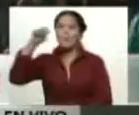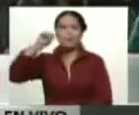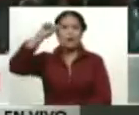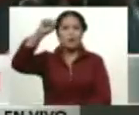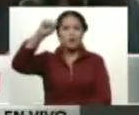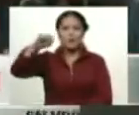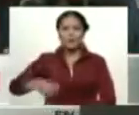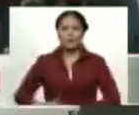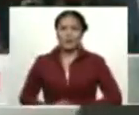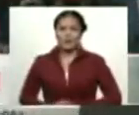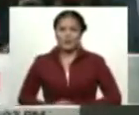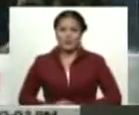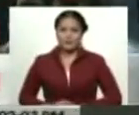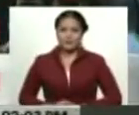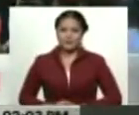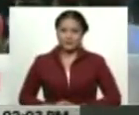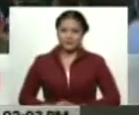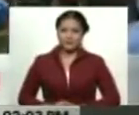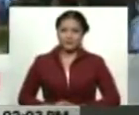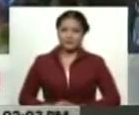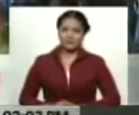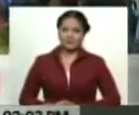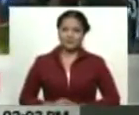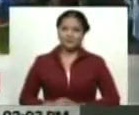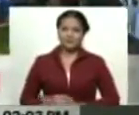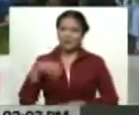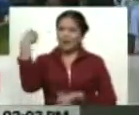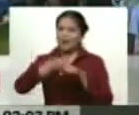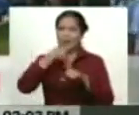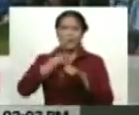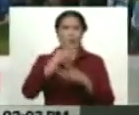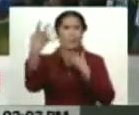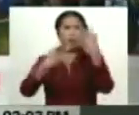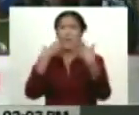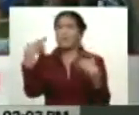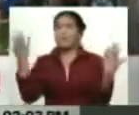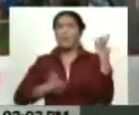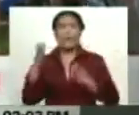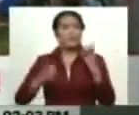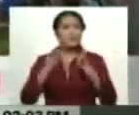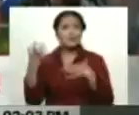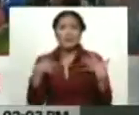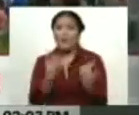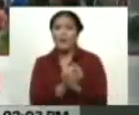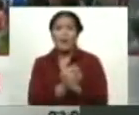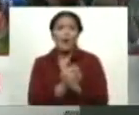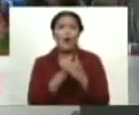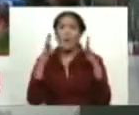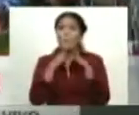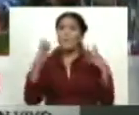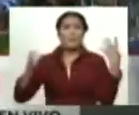Lilia Castro! ¡La tuya mía! ¡Emocionado!